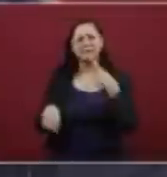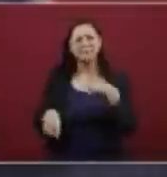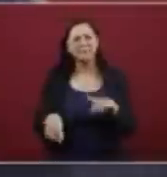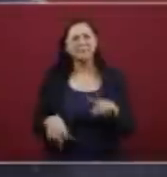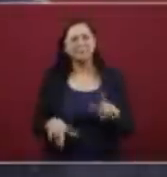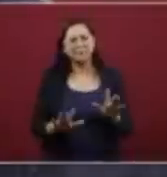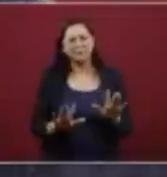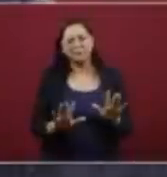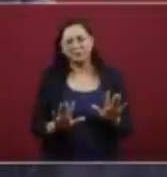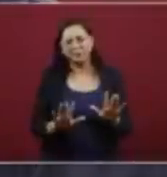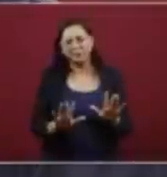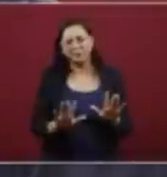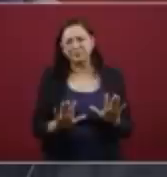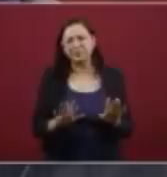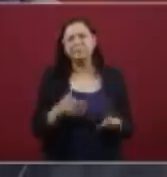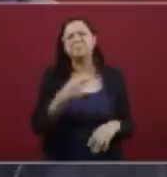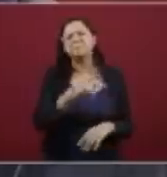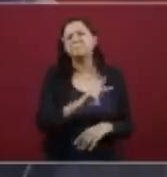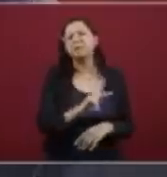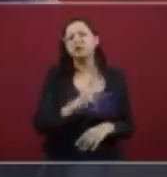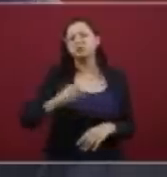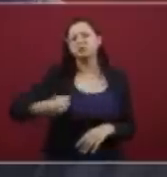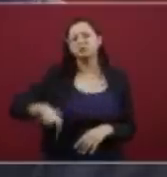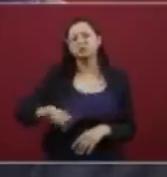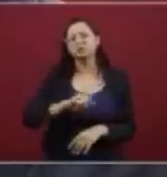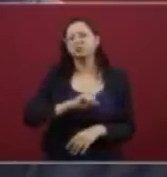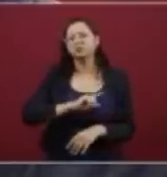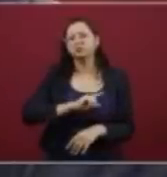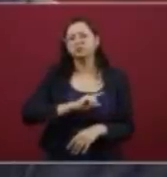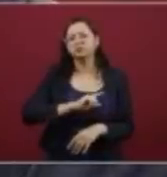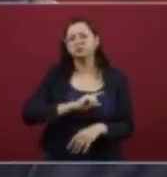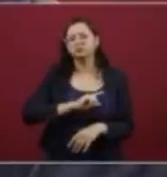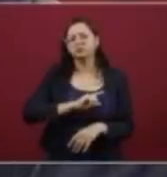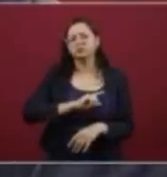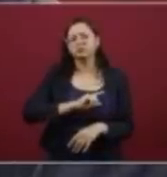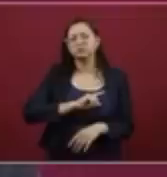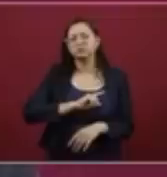que nosotros tenemos pues una